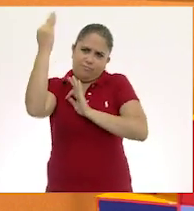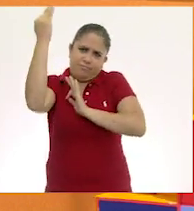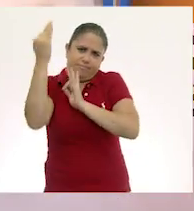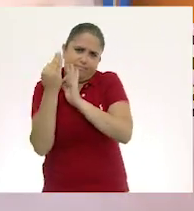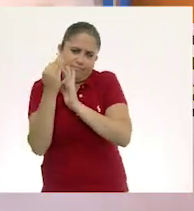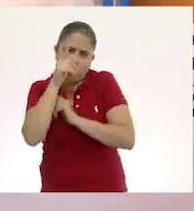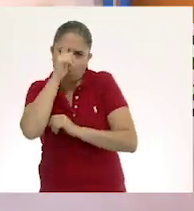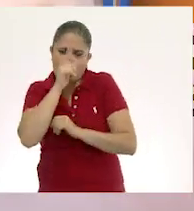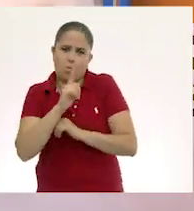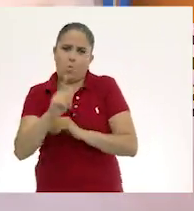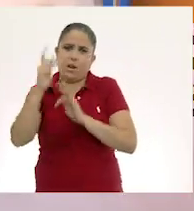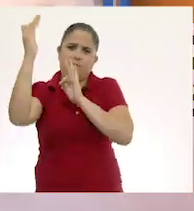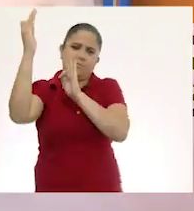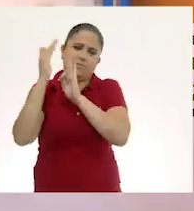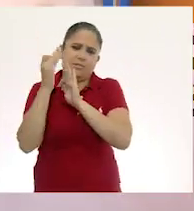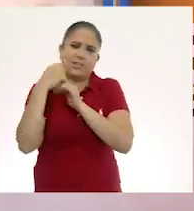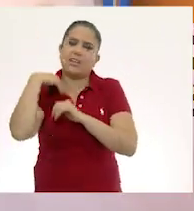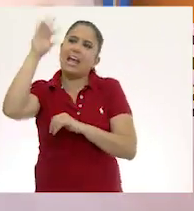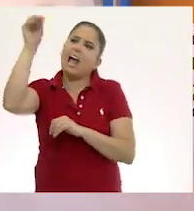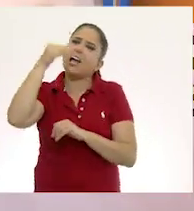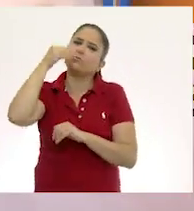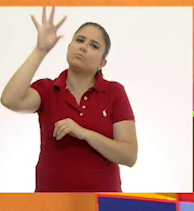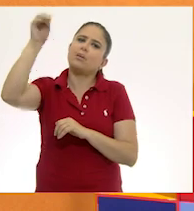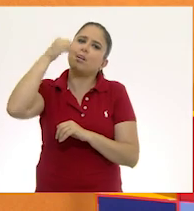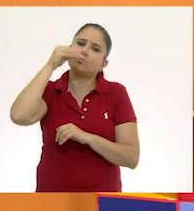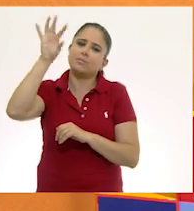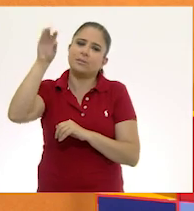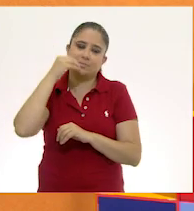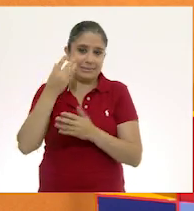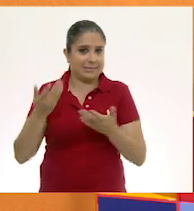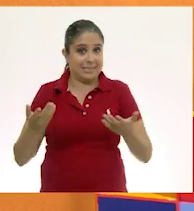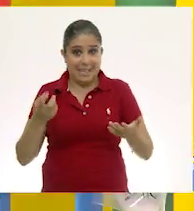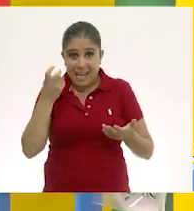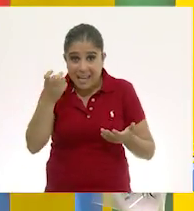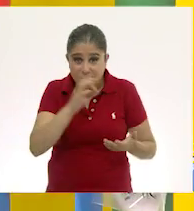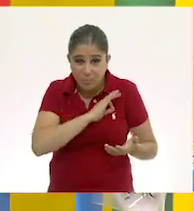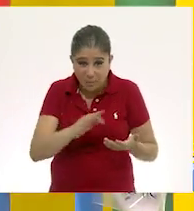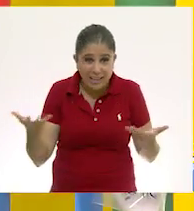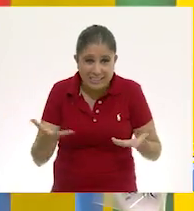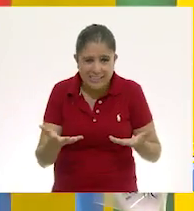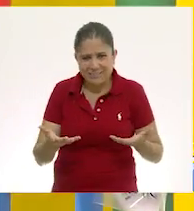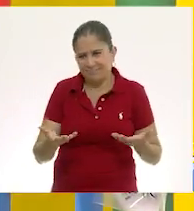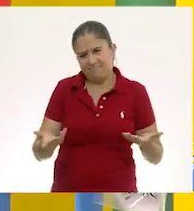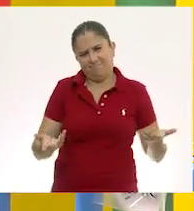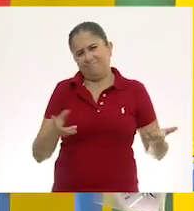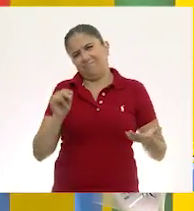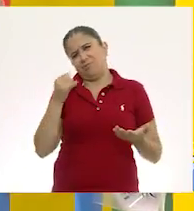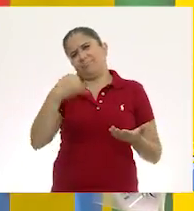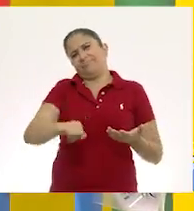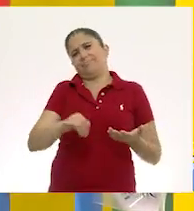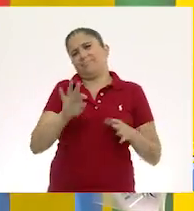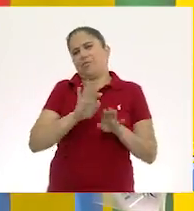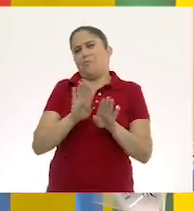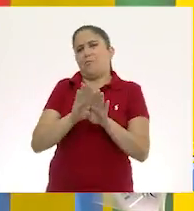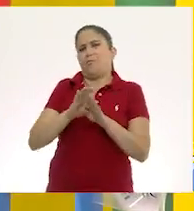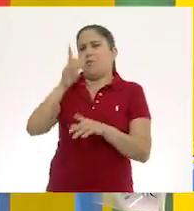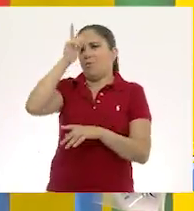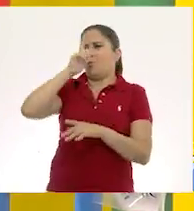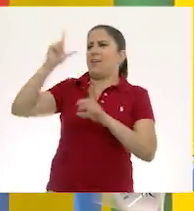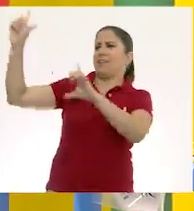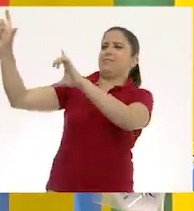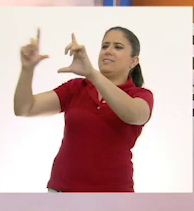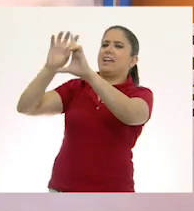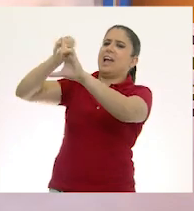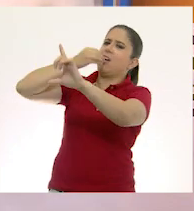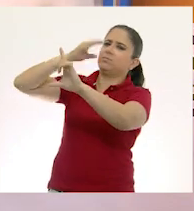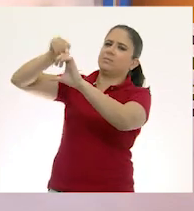tener la luna y estar comiendo pedacitos de luna cada rato, ¿verdad? Eso no sería ni siquiera lógico, ¿verdad? No. Y entonces no podría haber un